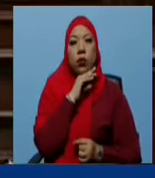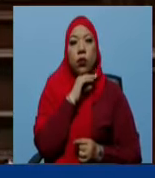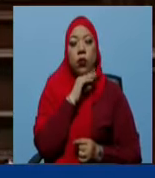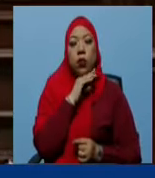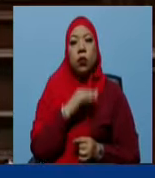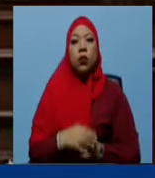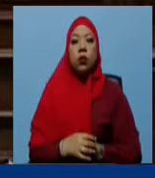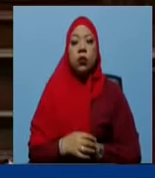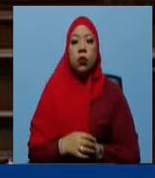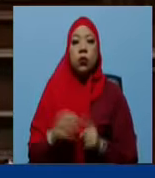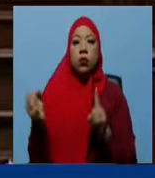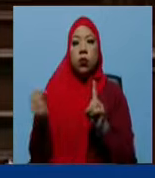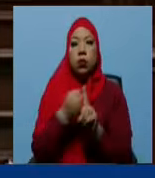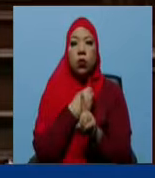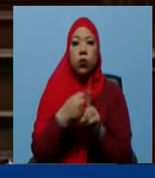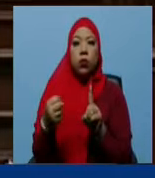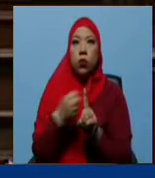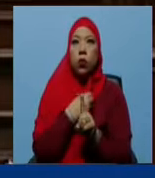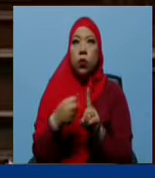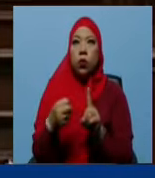y por violencia